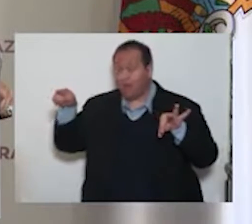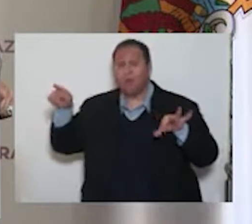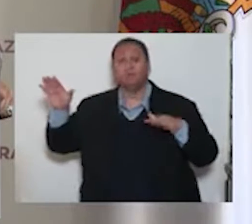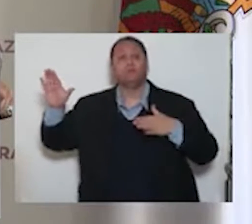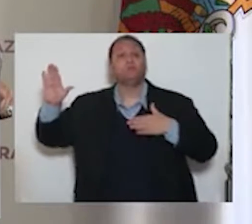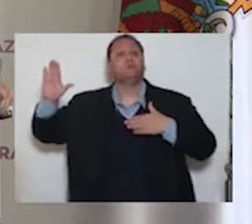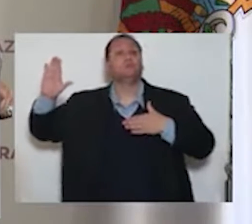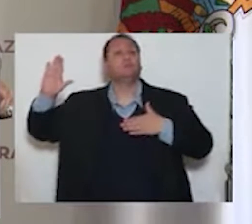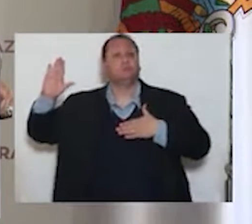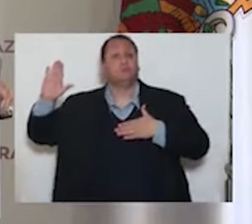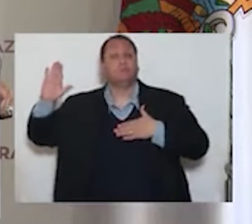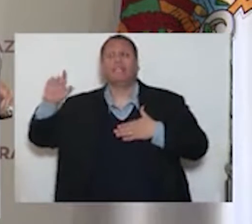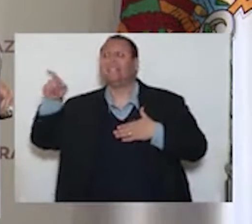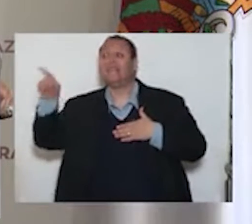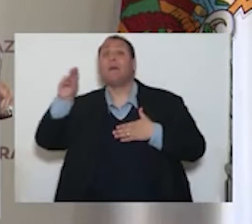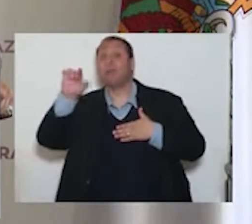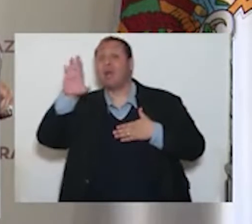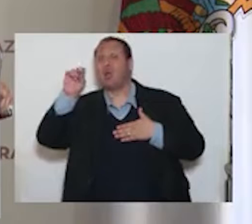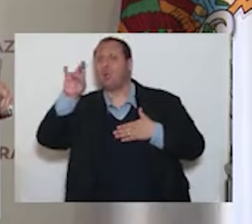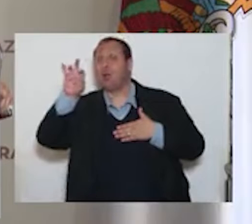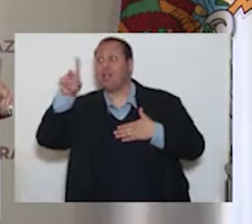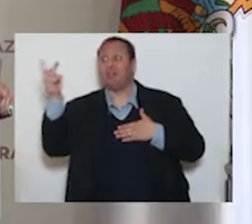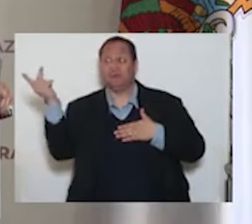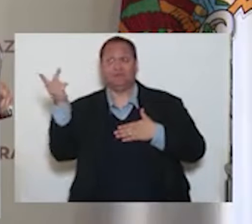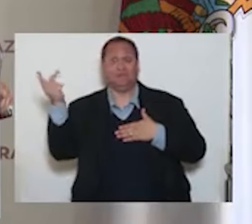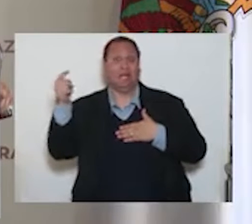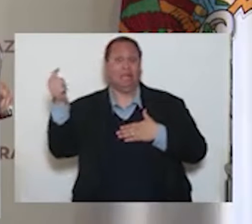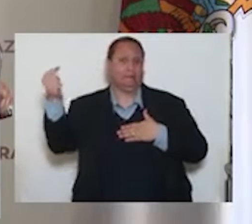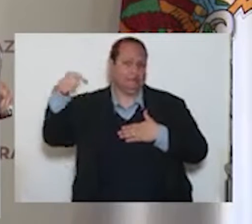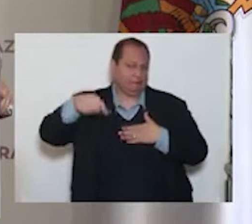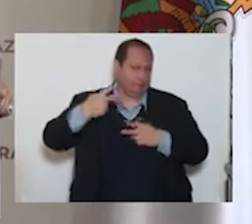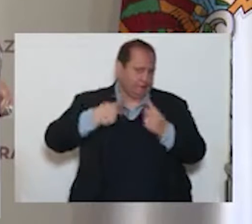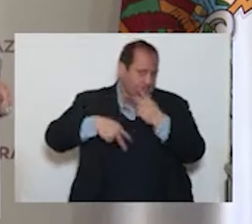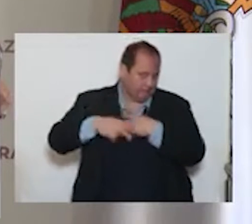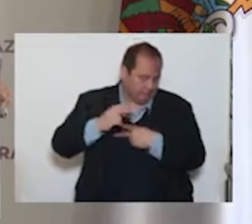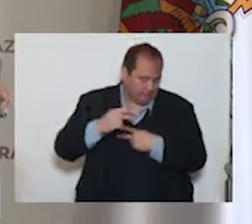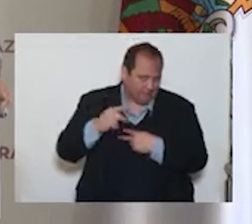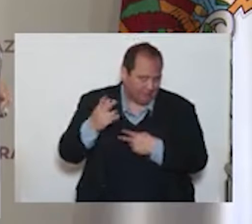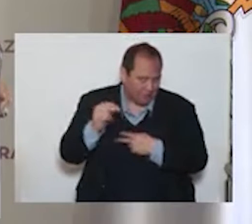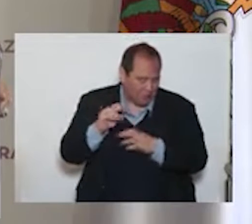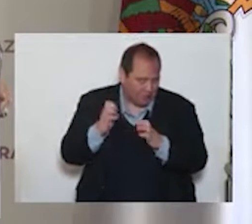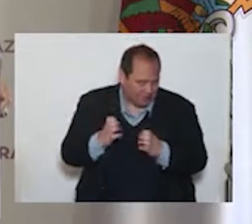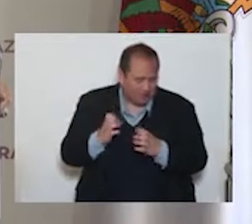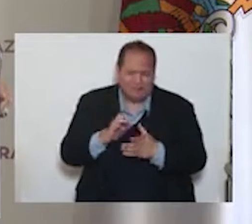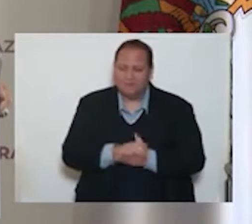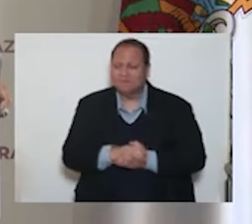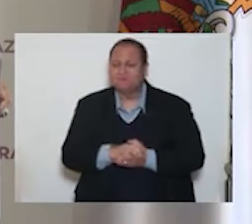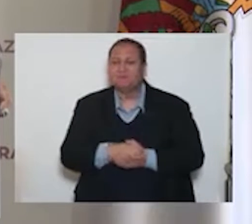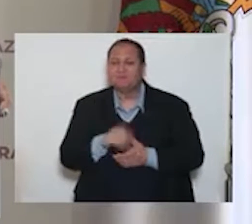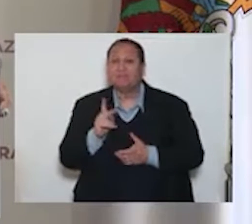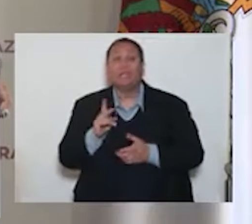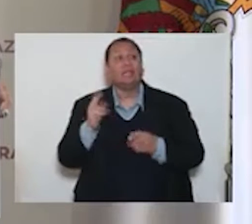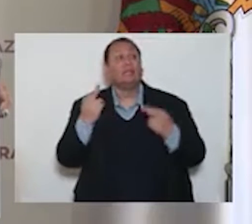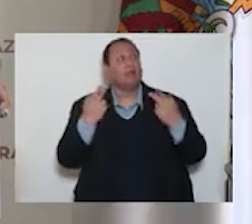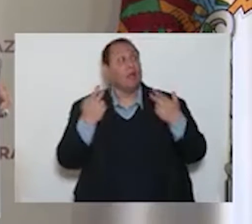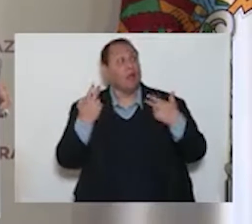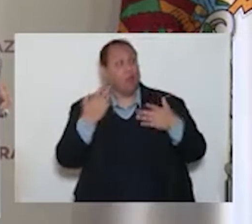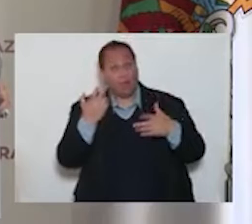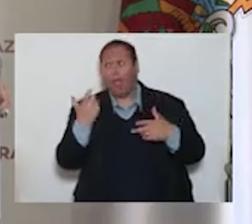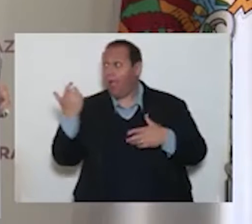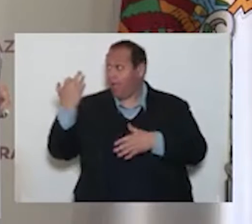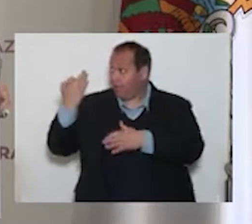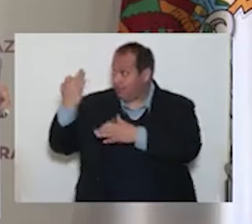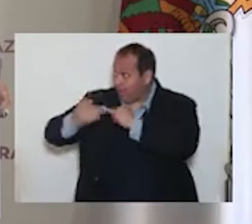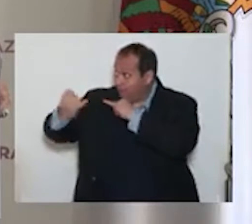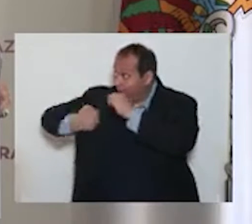Marina del Pilar y de Marco Moreno también que no se encuentra el día de hoy aquí Este pero nos ha empeñado su palabra